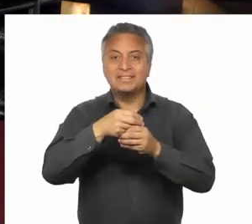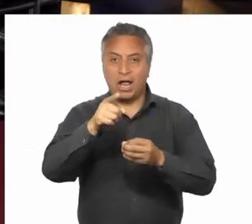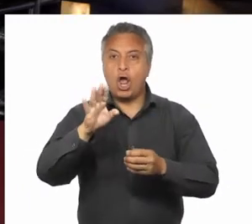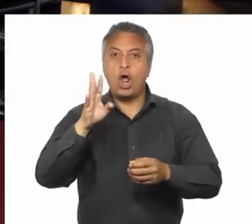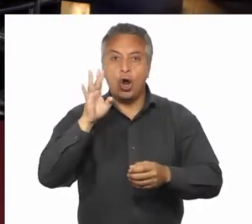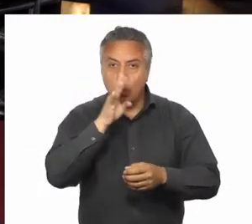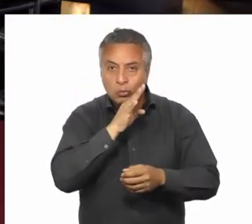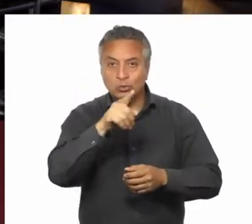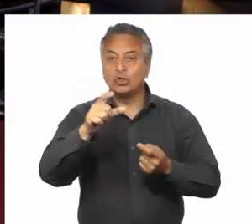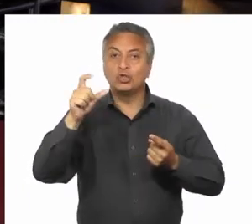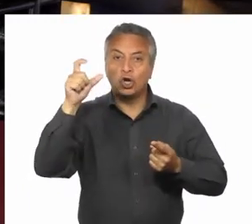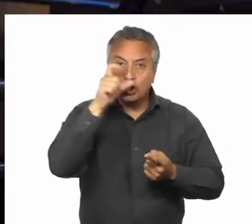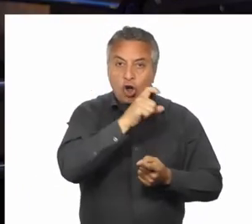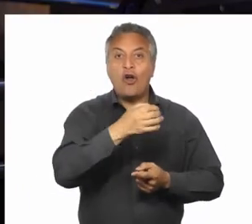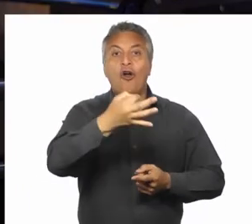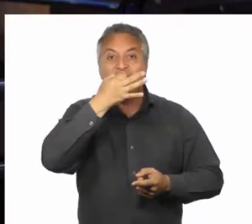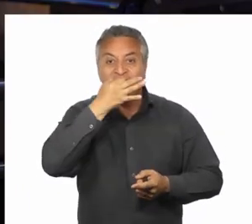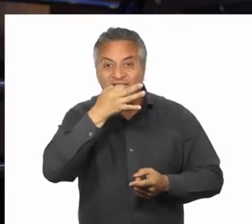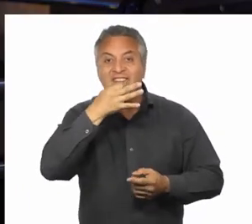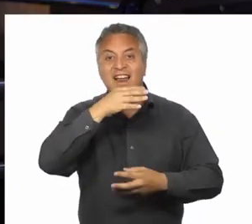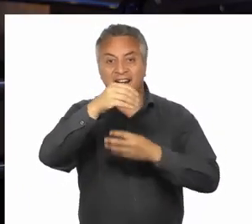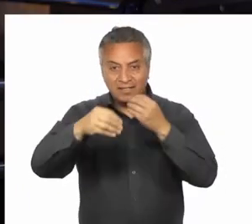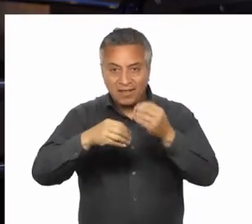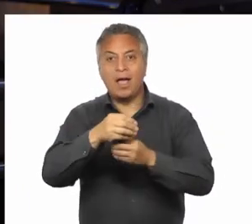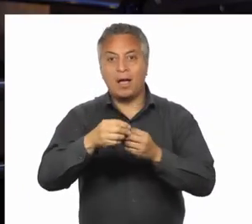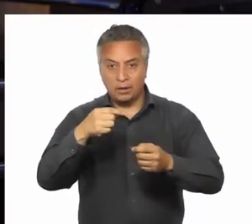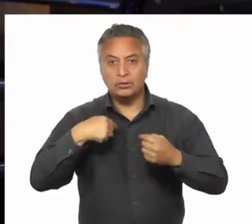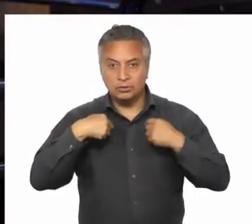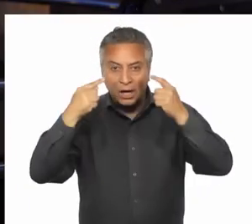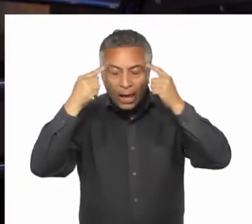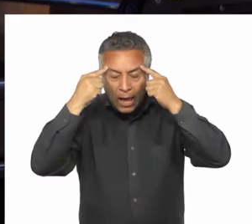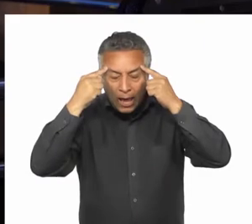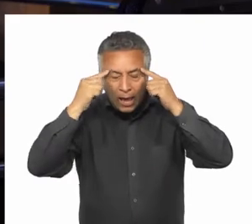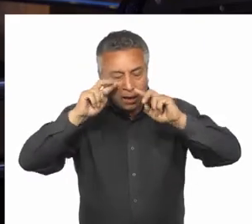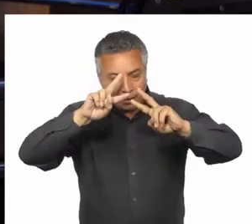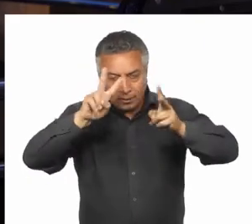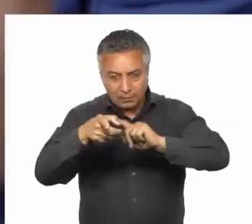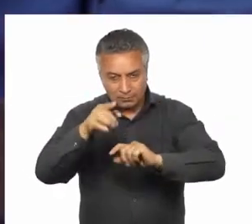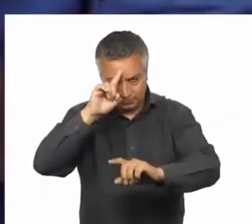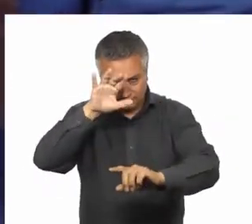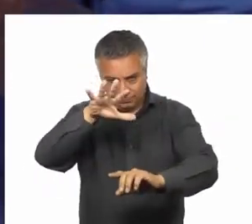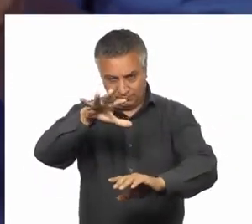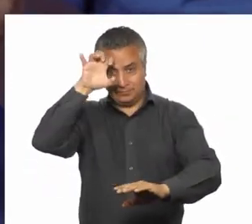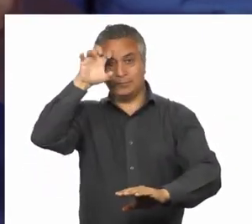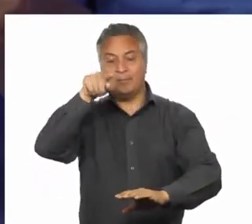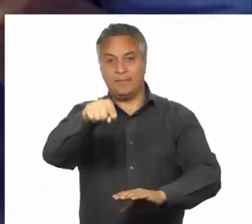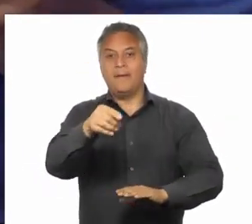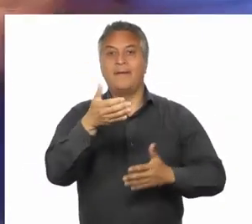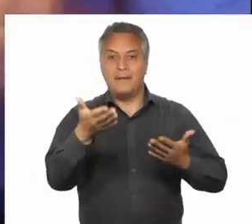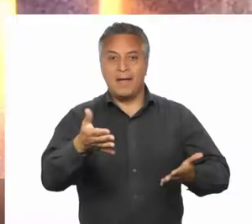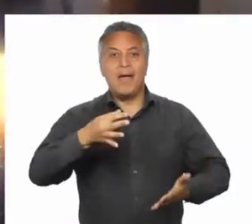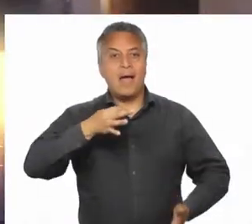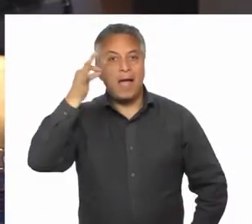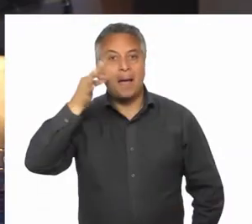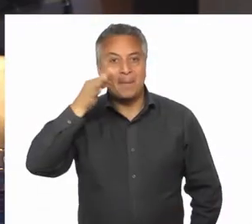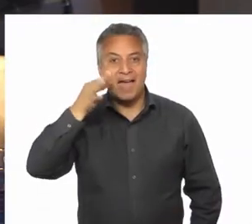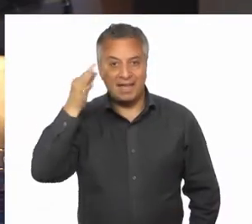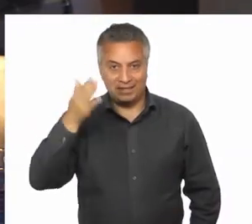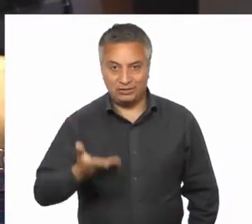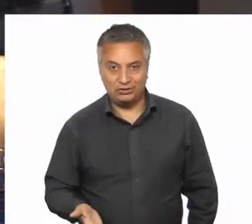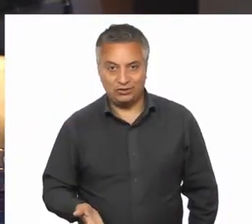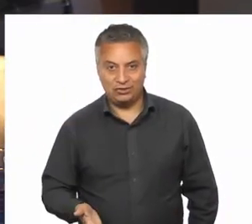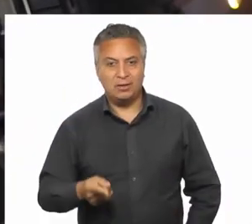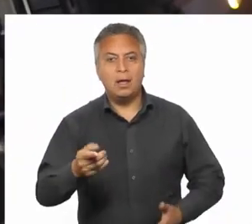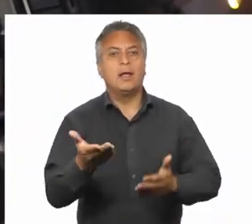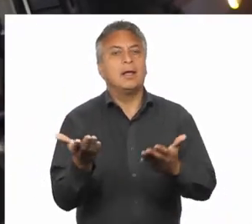color rojos y verdes que es interpretado en nuestro cerebro como color amarillo. Y ahora,